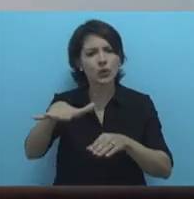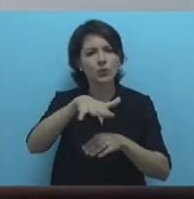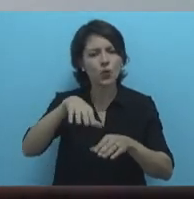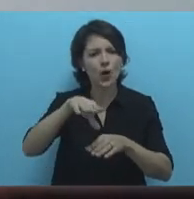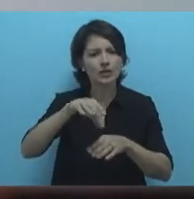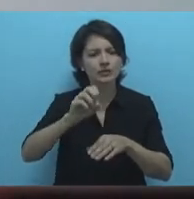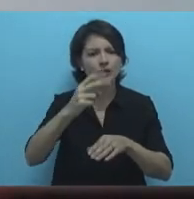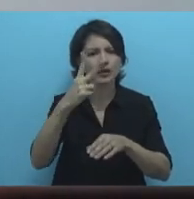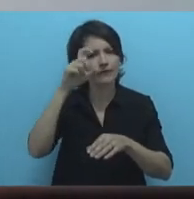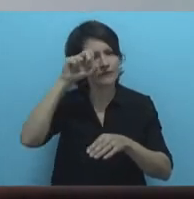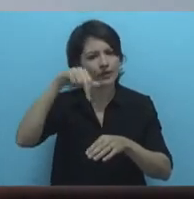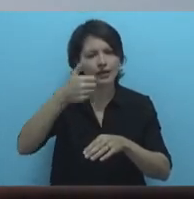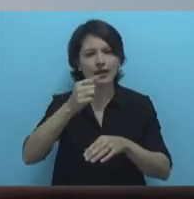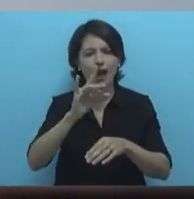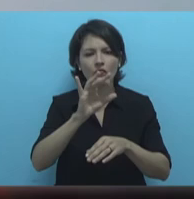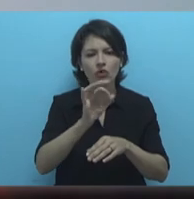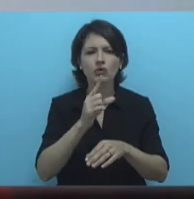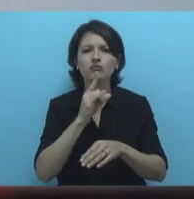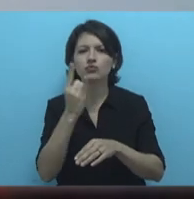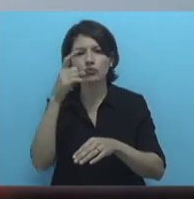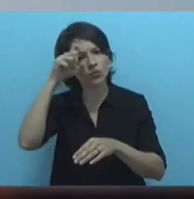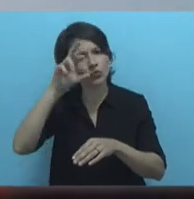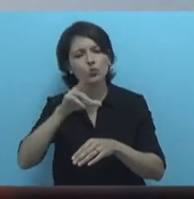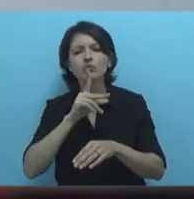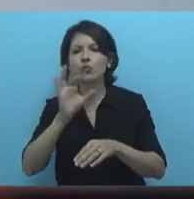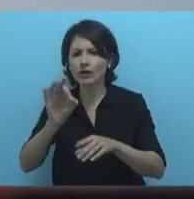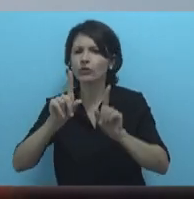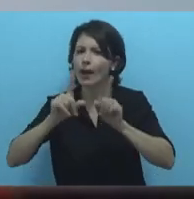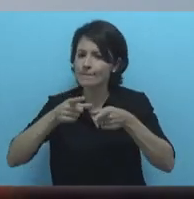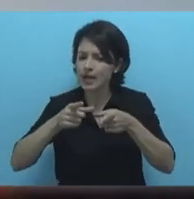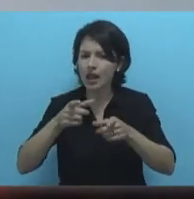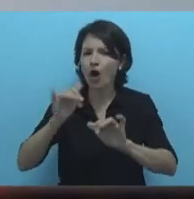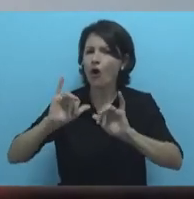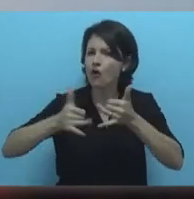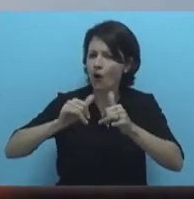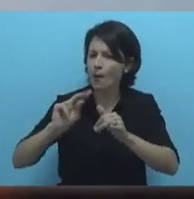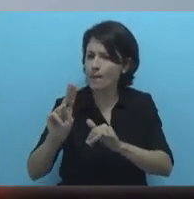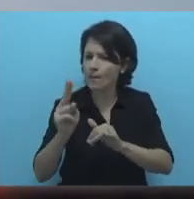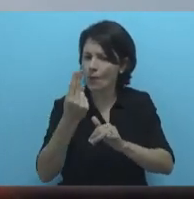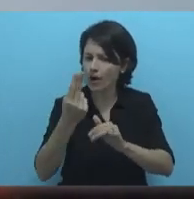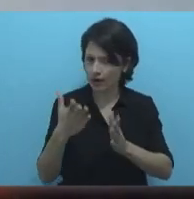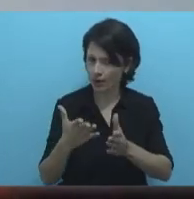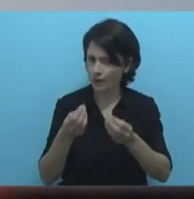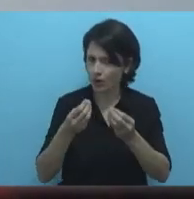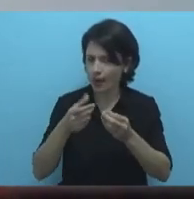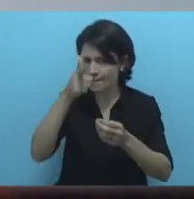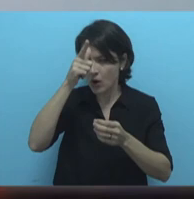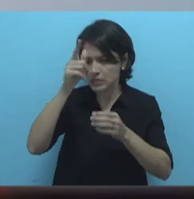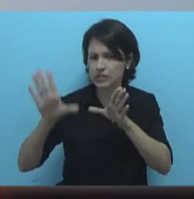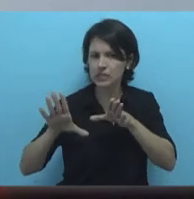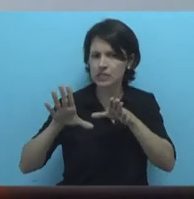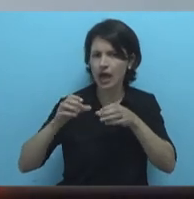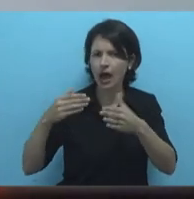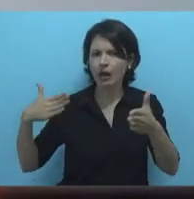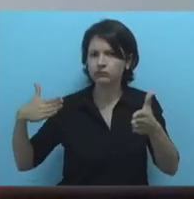producto de una persecución en donde es embestido violentamente por haber violado la cuarentena no se trata